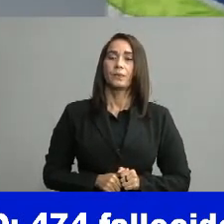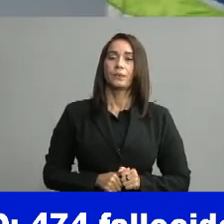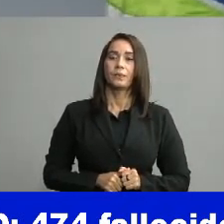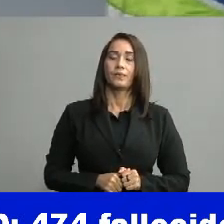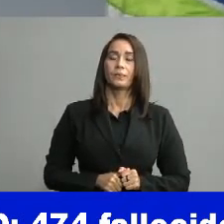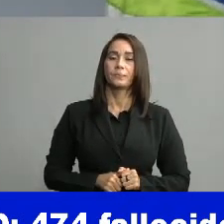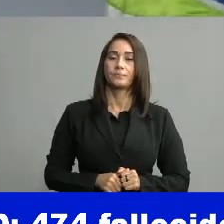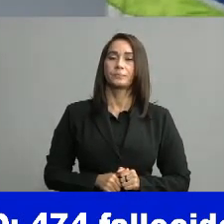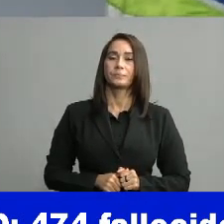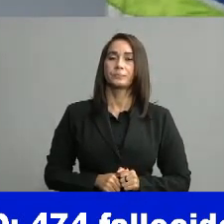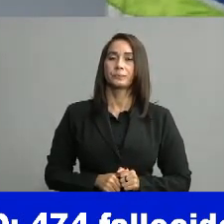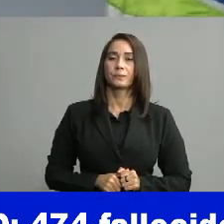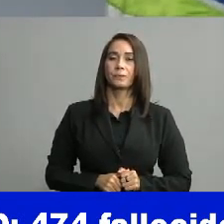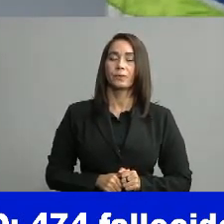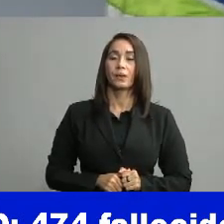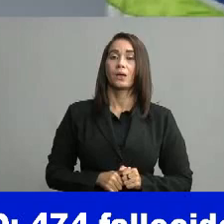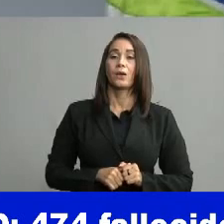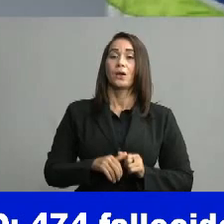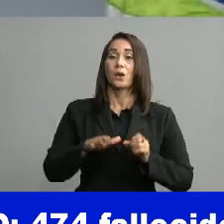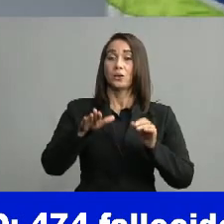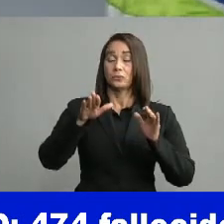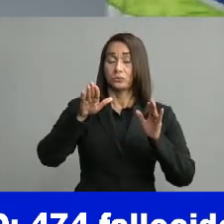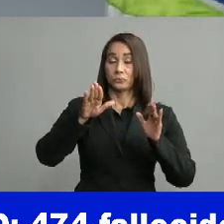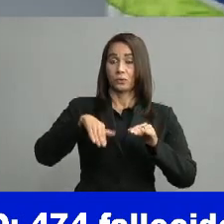que disponemos de un